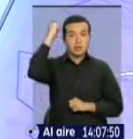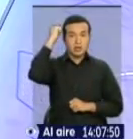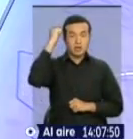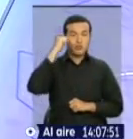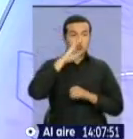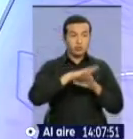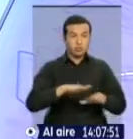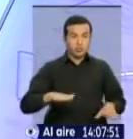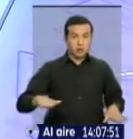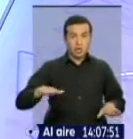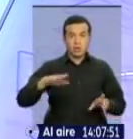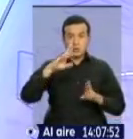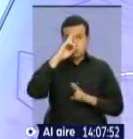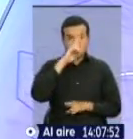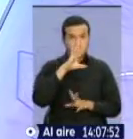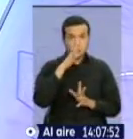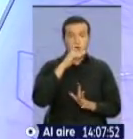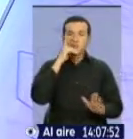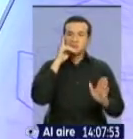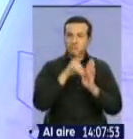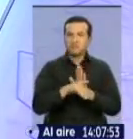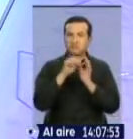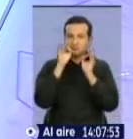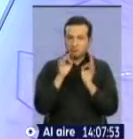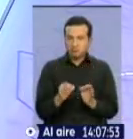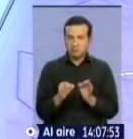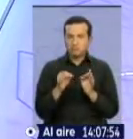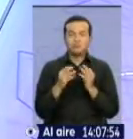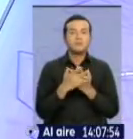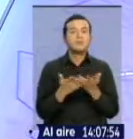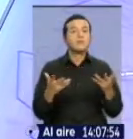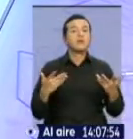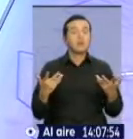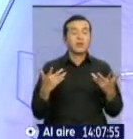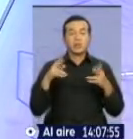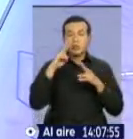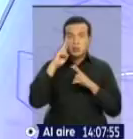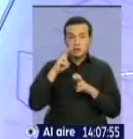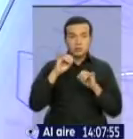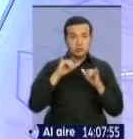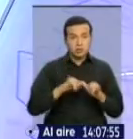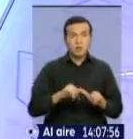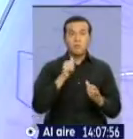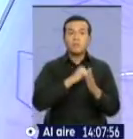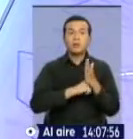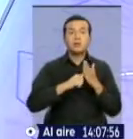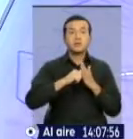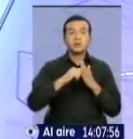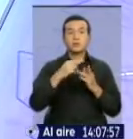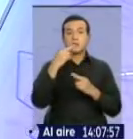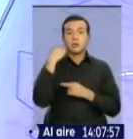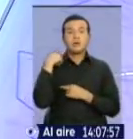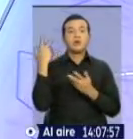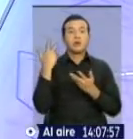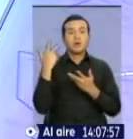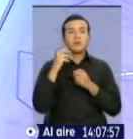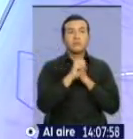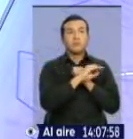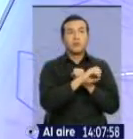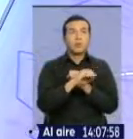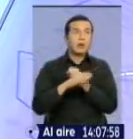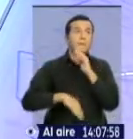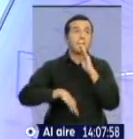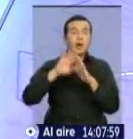de estudiantes fueron denunciados en los últimos días. Mientras se desarrollan las investigaciones, el Ministerio del Ramo realiza la campaña